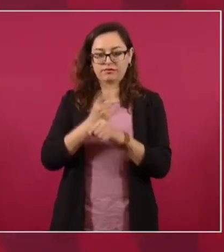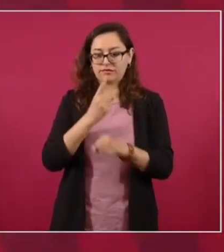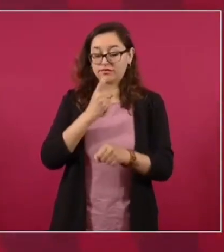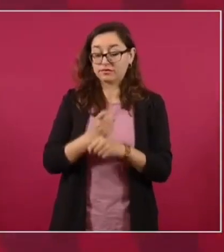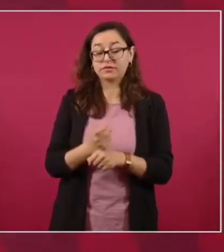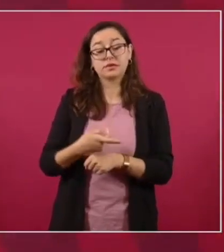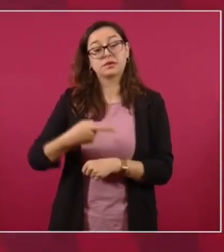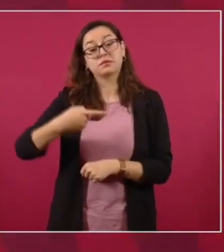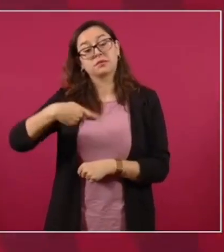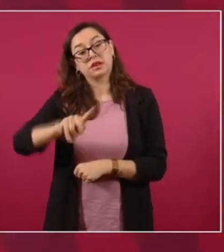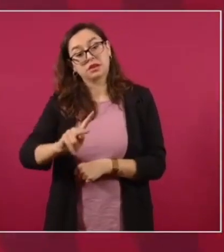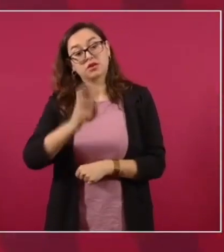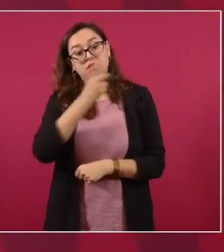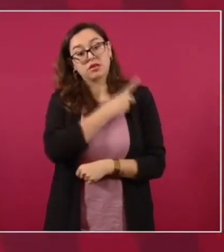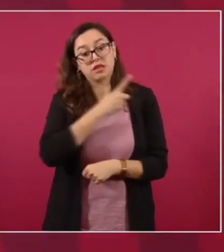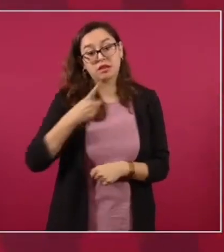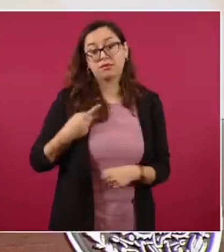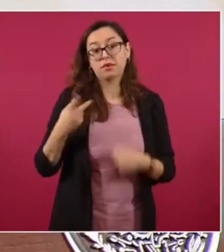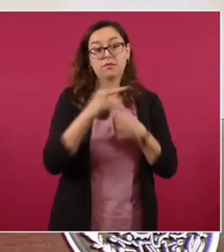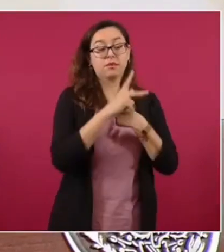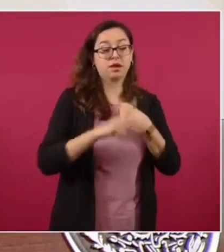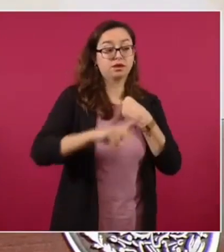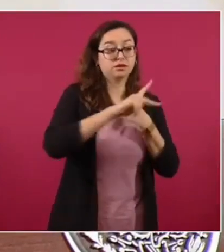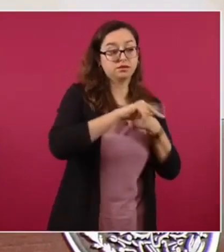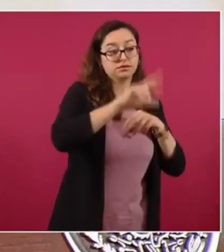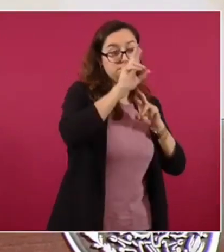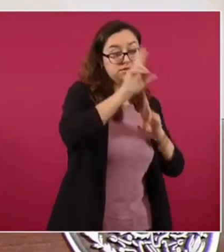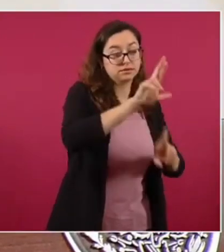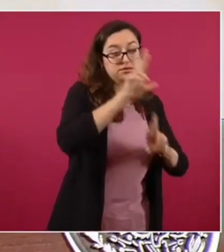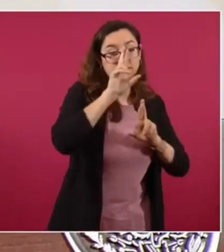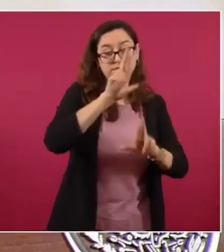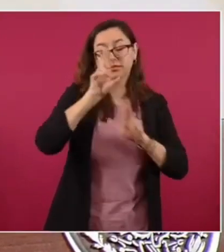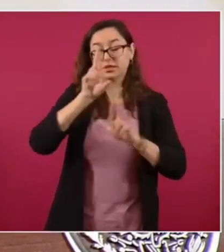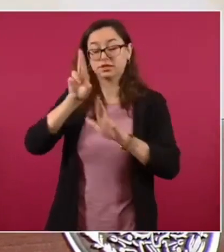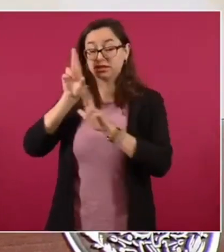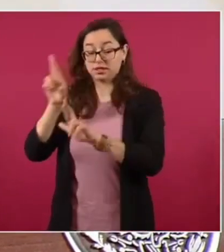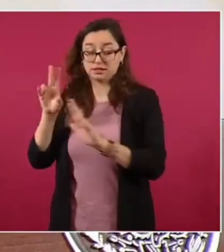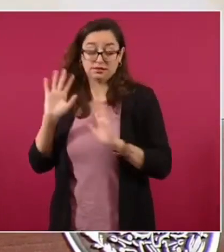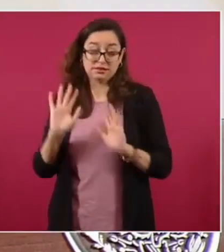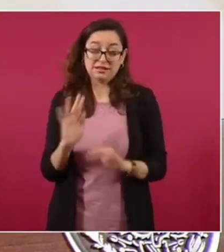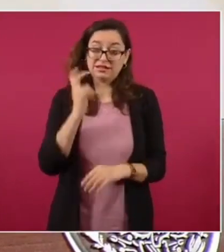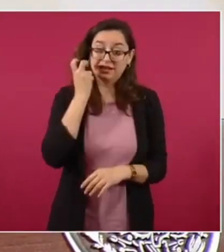los países. Entonces, eso sería